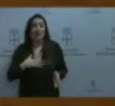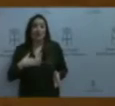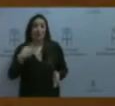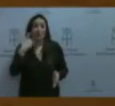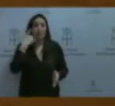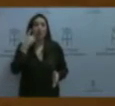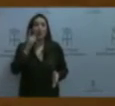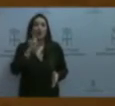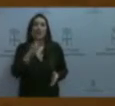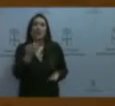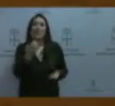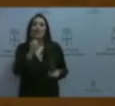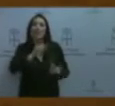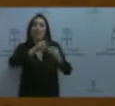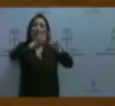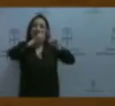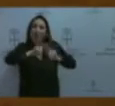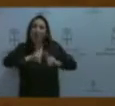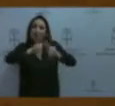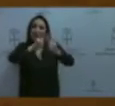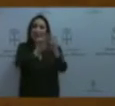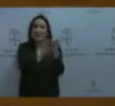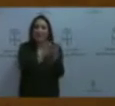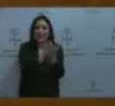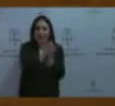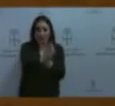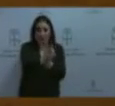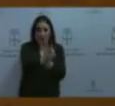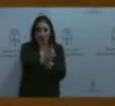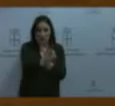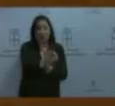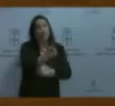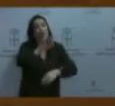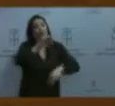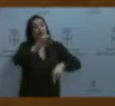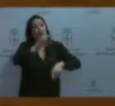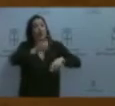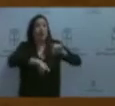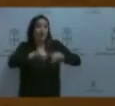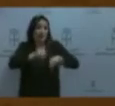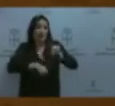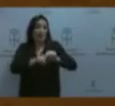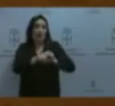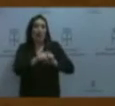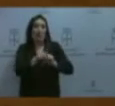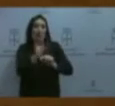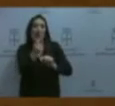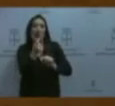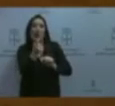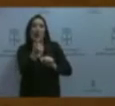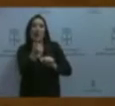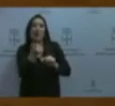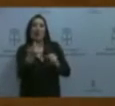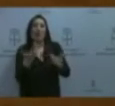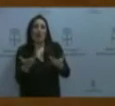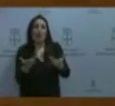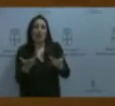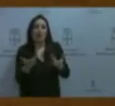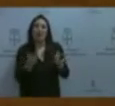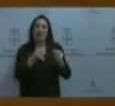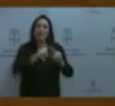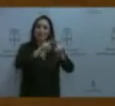deben auditarse también los servicios en función del impacto económico que tienen, ¿vale? No solo auditar funcionalmente los